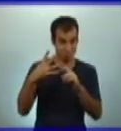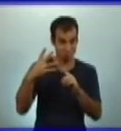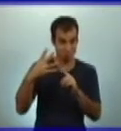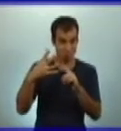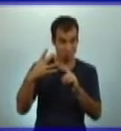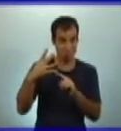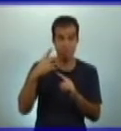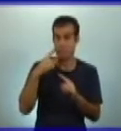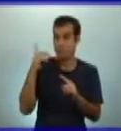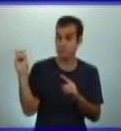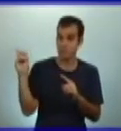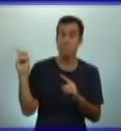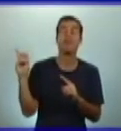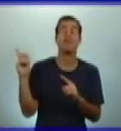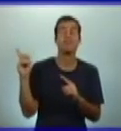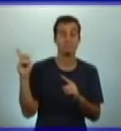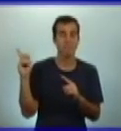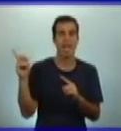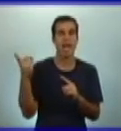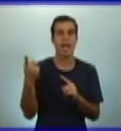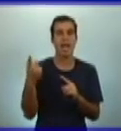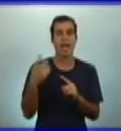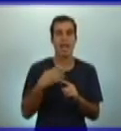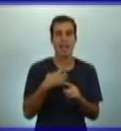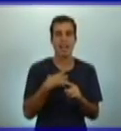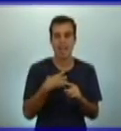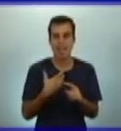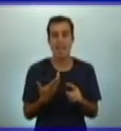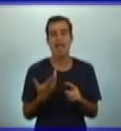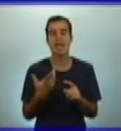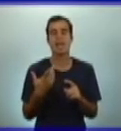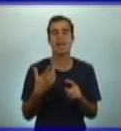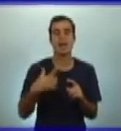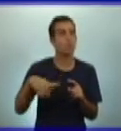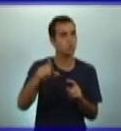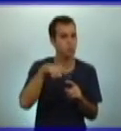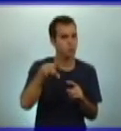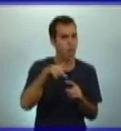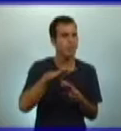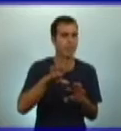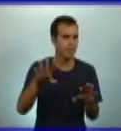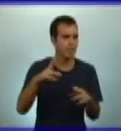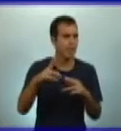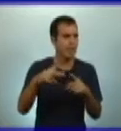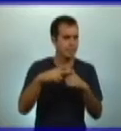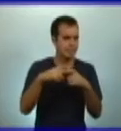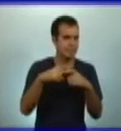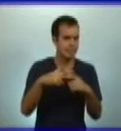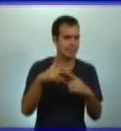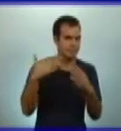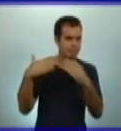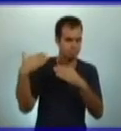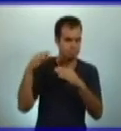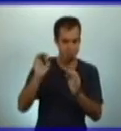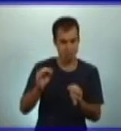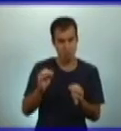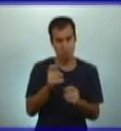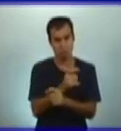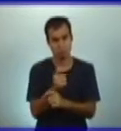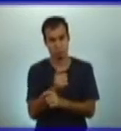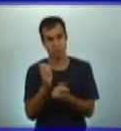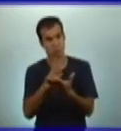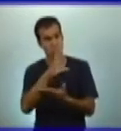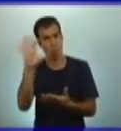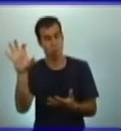ejercicios con texto, ¿verdad? Ejercicios que también ustedes han resuelto en este curso escolar en la escuela,